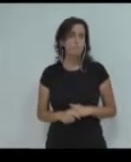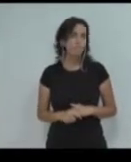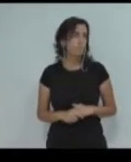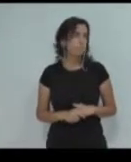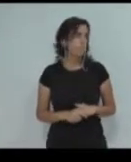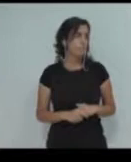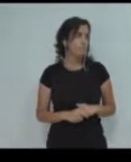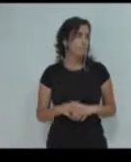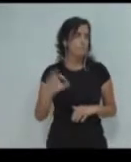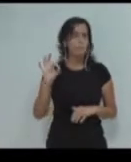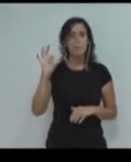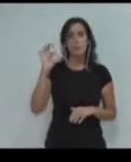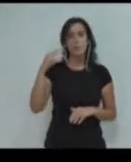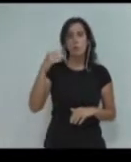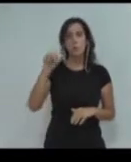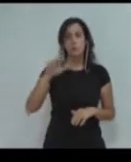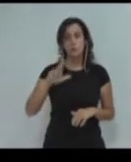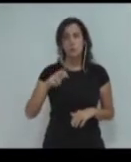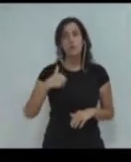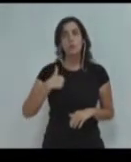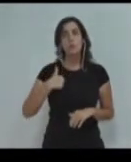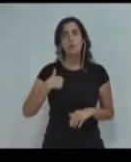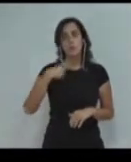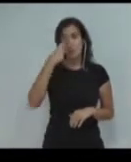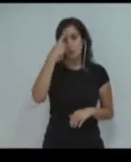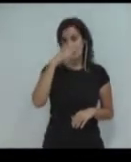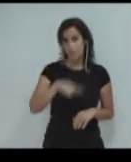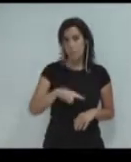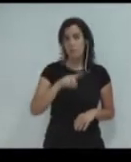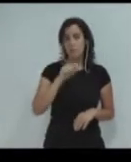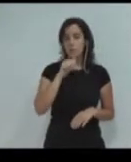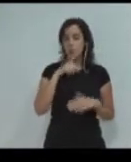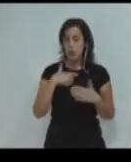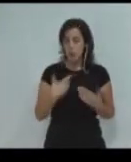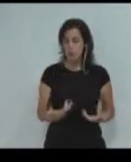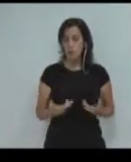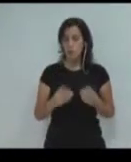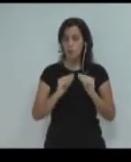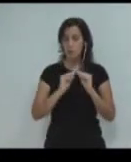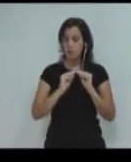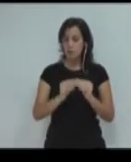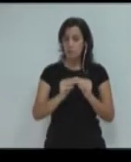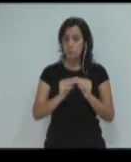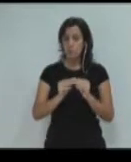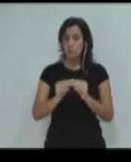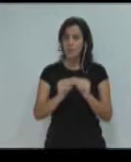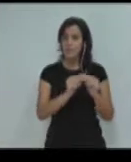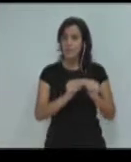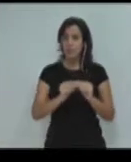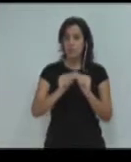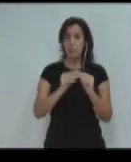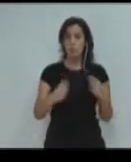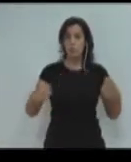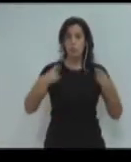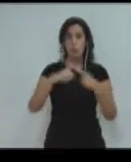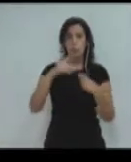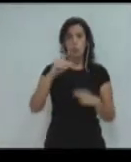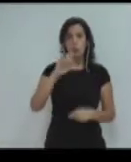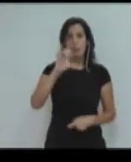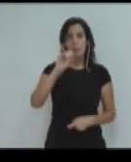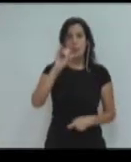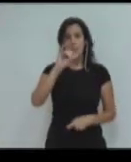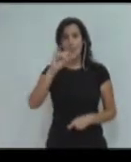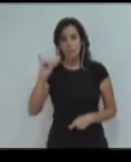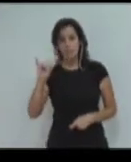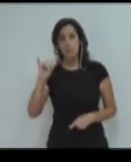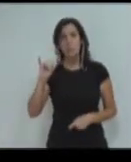Yo tengo conocimiento de que se está desarrollando un estándar a partir de el consorcio DAISY, el consorcio internacional DAISY, que